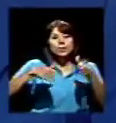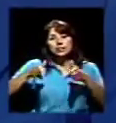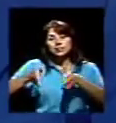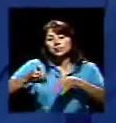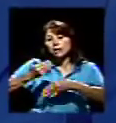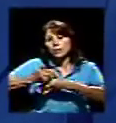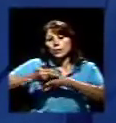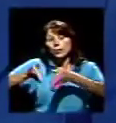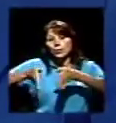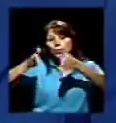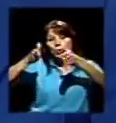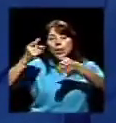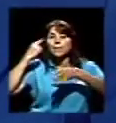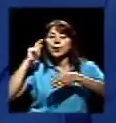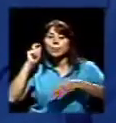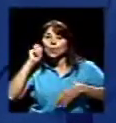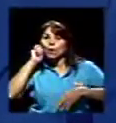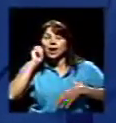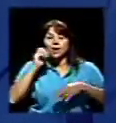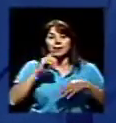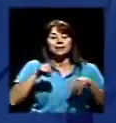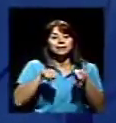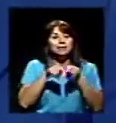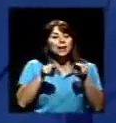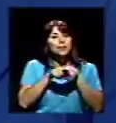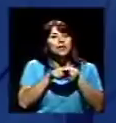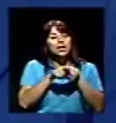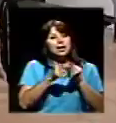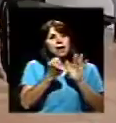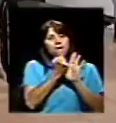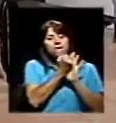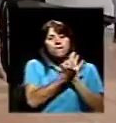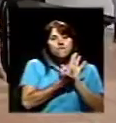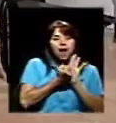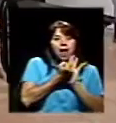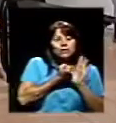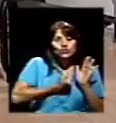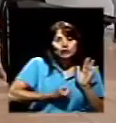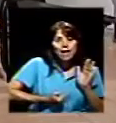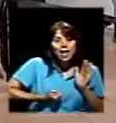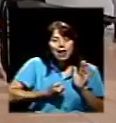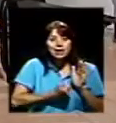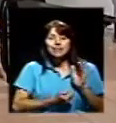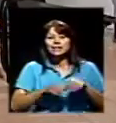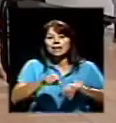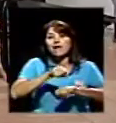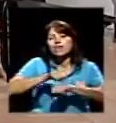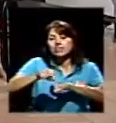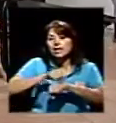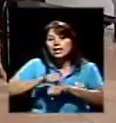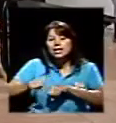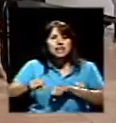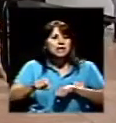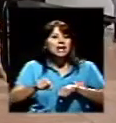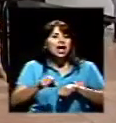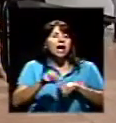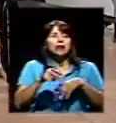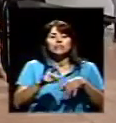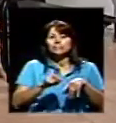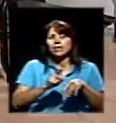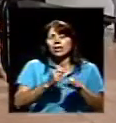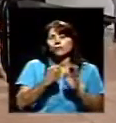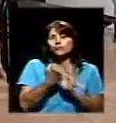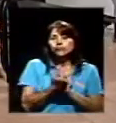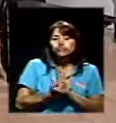de lavandería, la parte de ultrasonido, laboratorio, de manera que estamos recuperando